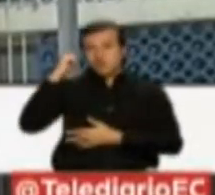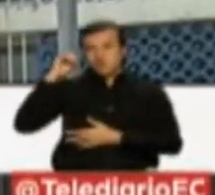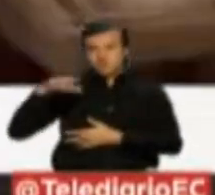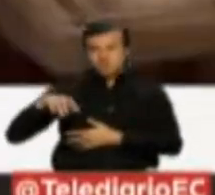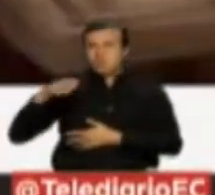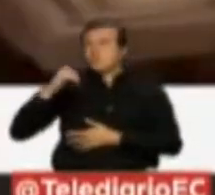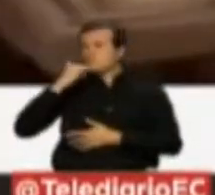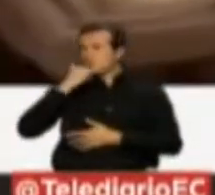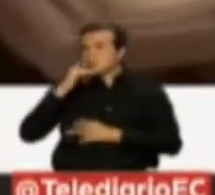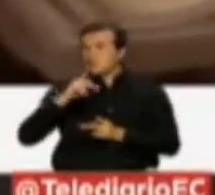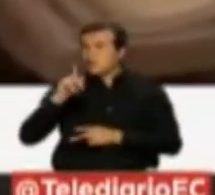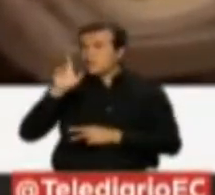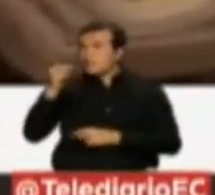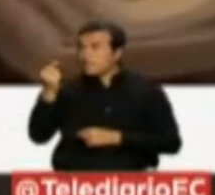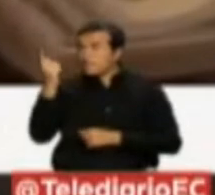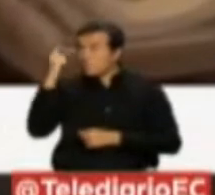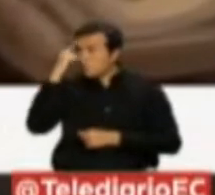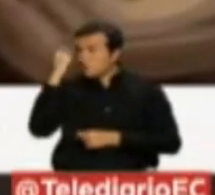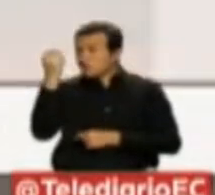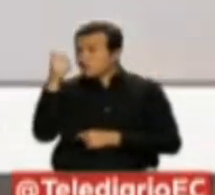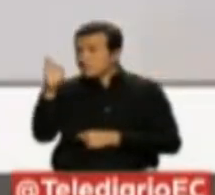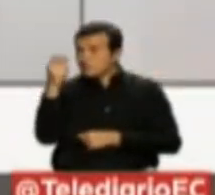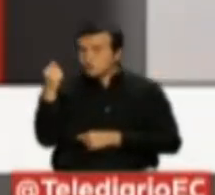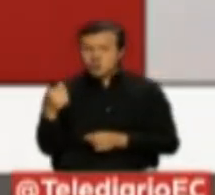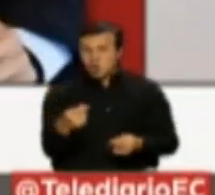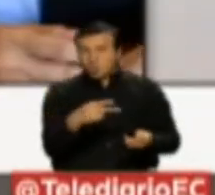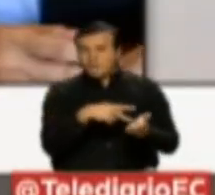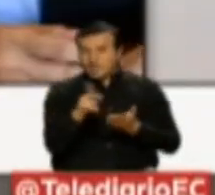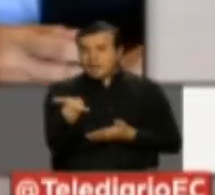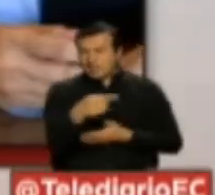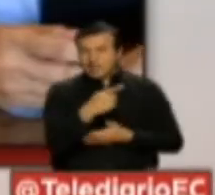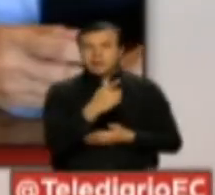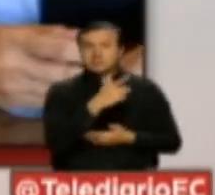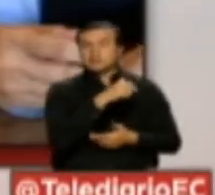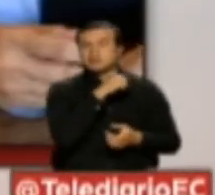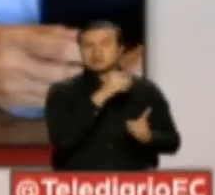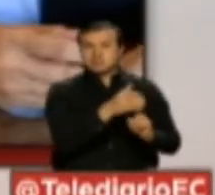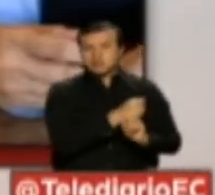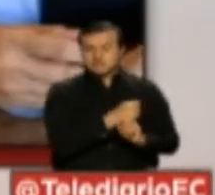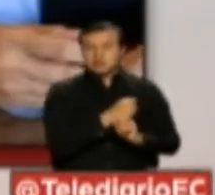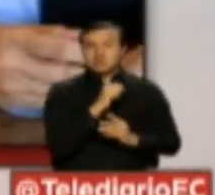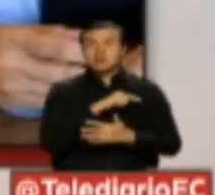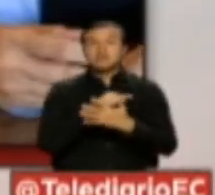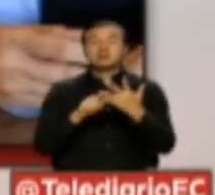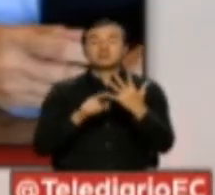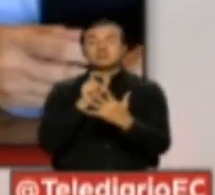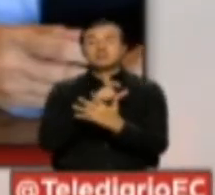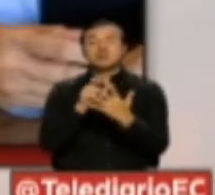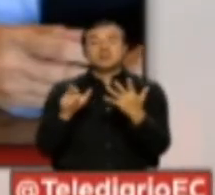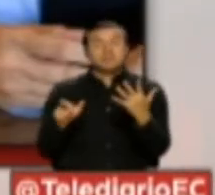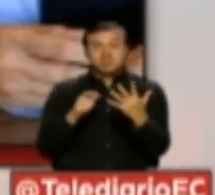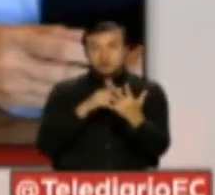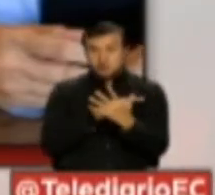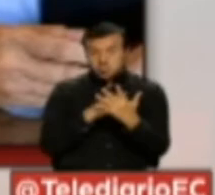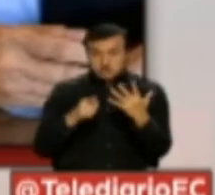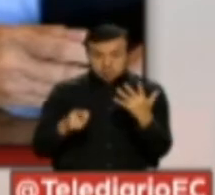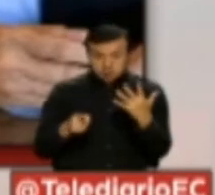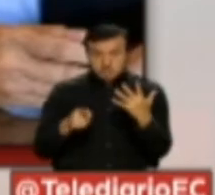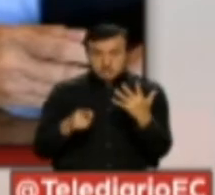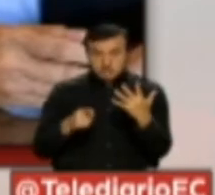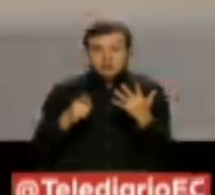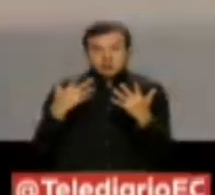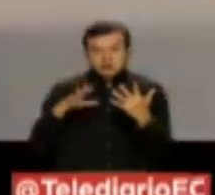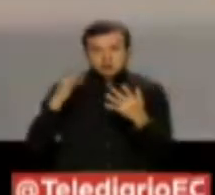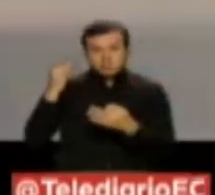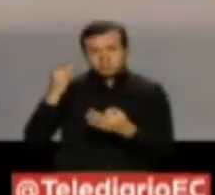se planificó y financió con dineros del fisco. En total son 5 los procesados por los delitos de asociación ilícita y plagio, hoy